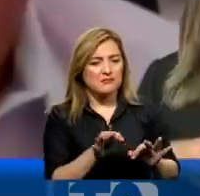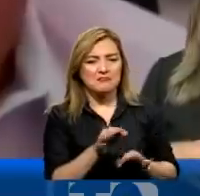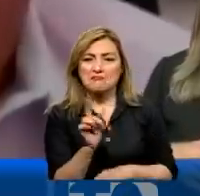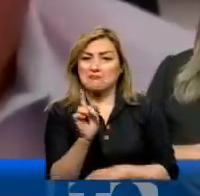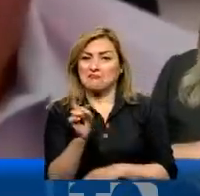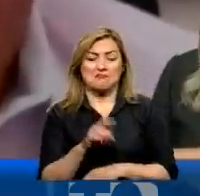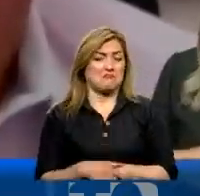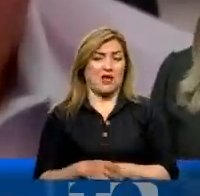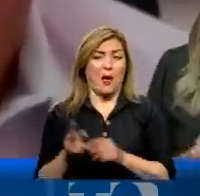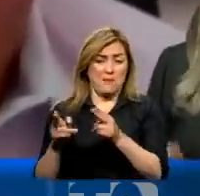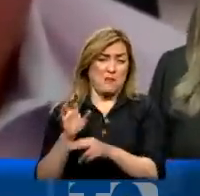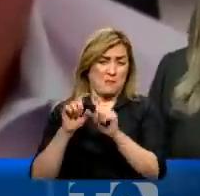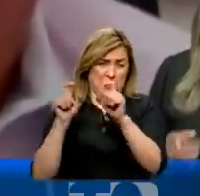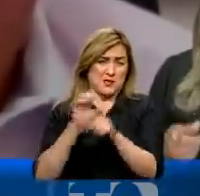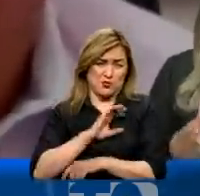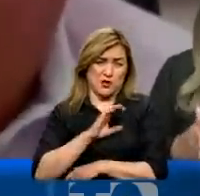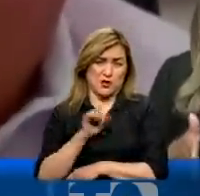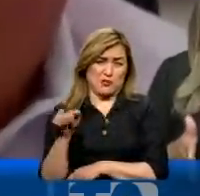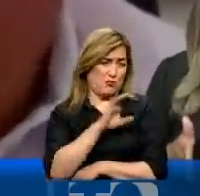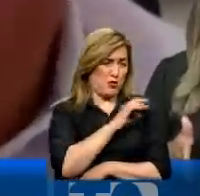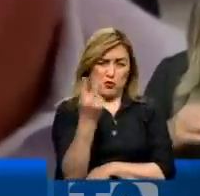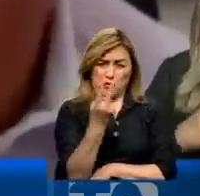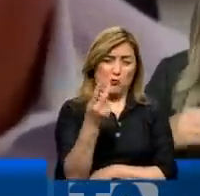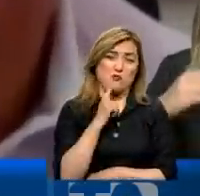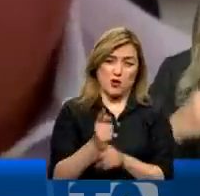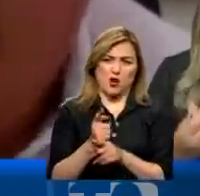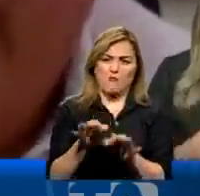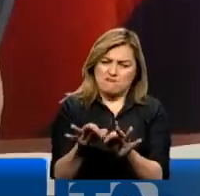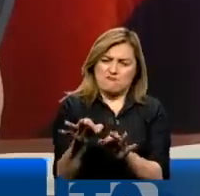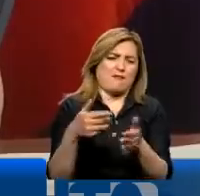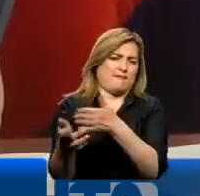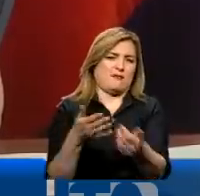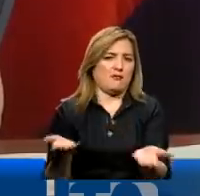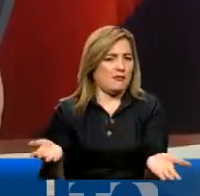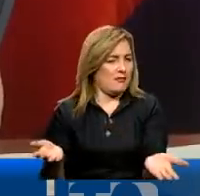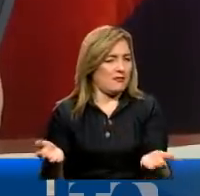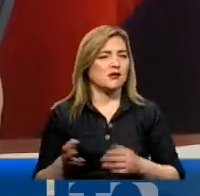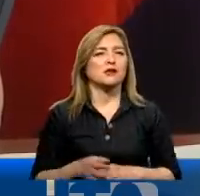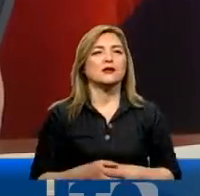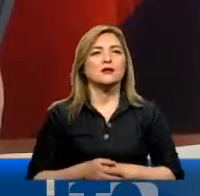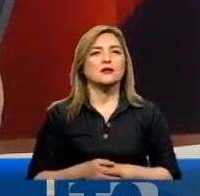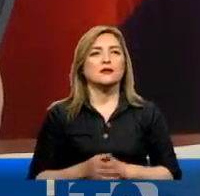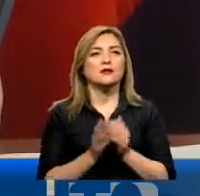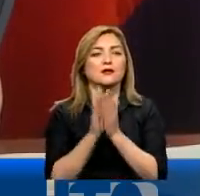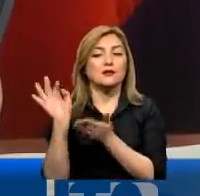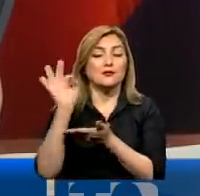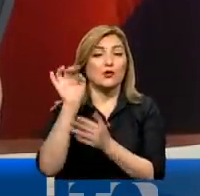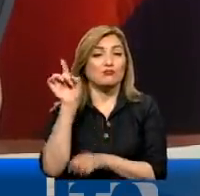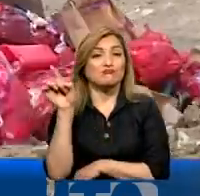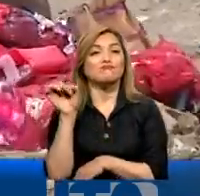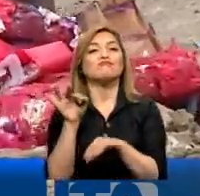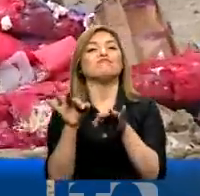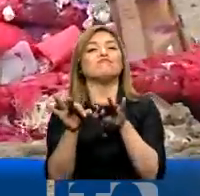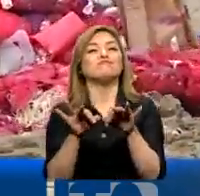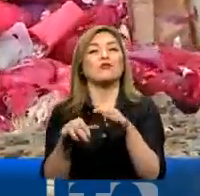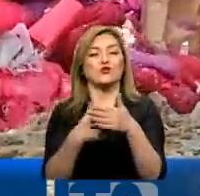prebendas para que la ampliación de plazo le den por cada día que lleva. Pidieron además que la representante del EMGIRS explique